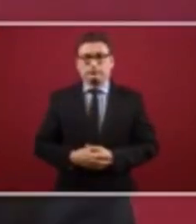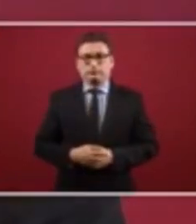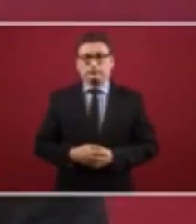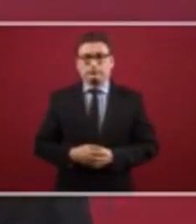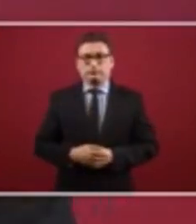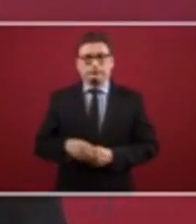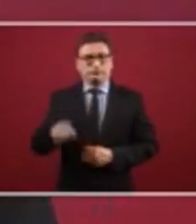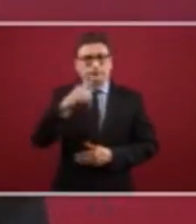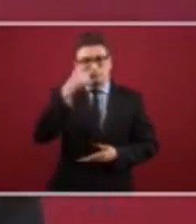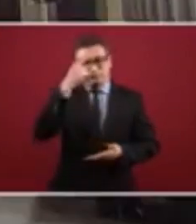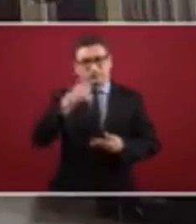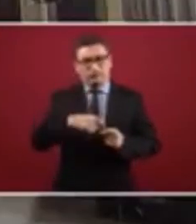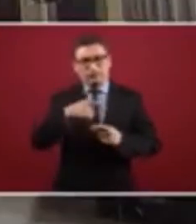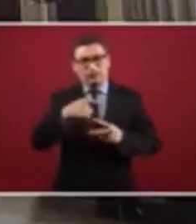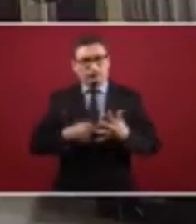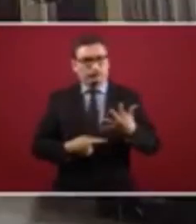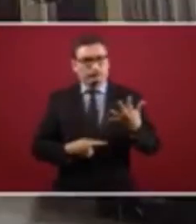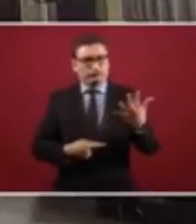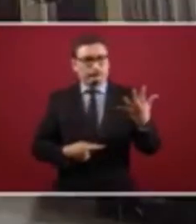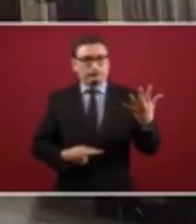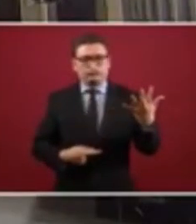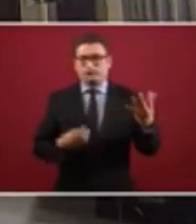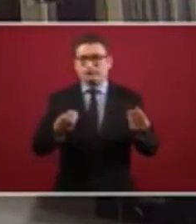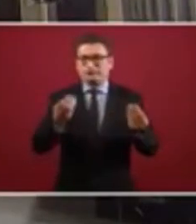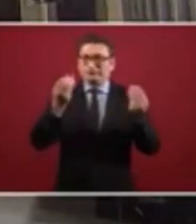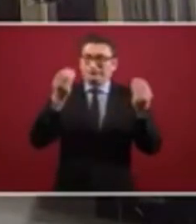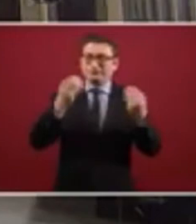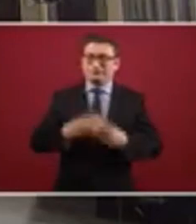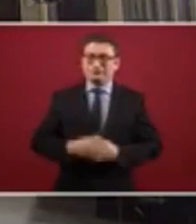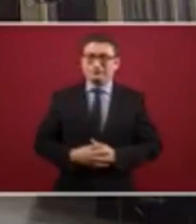Imagínense, no se miden. O sea.